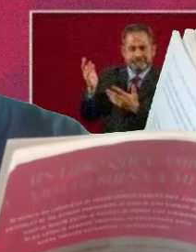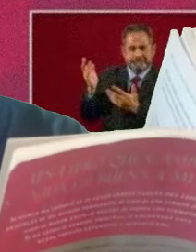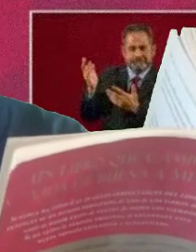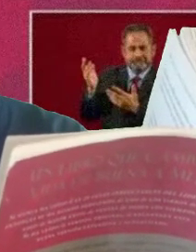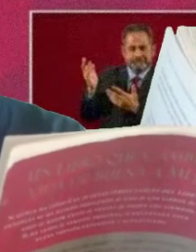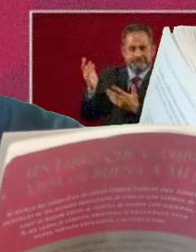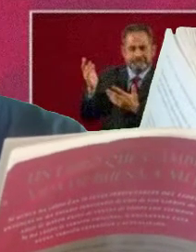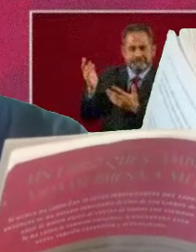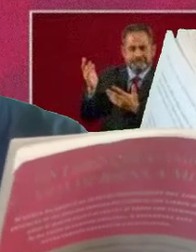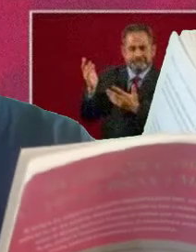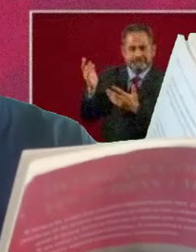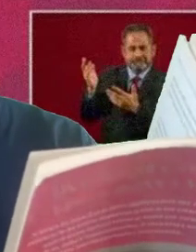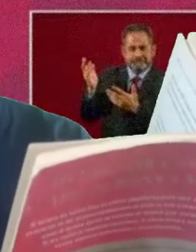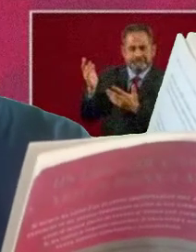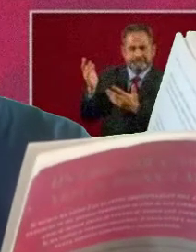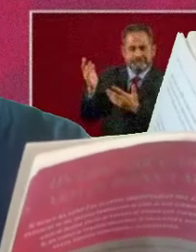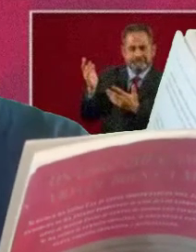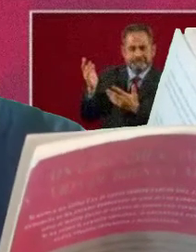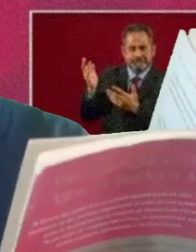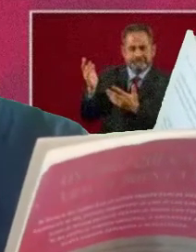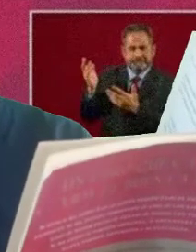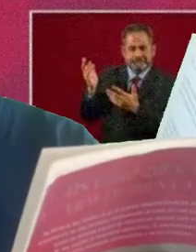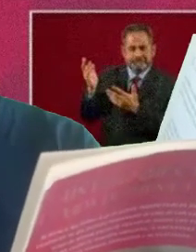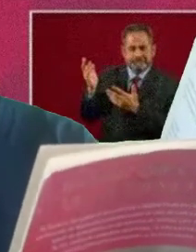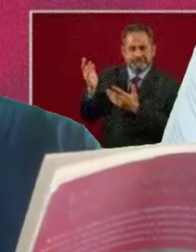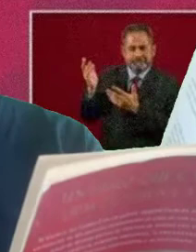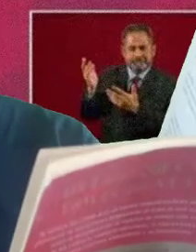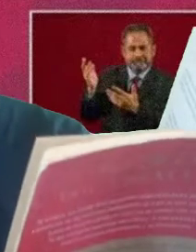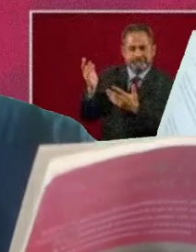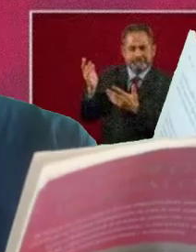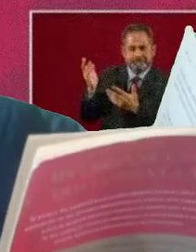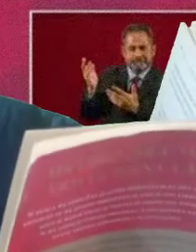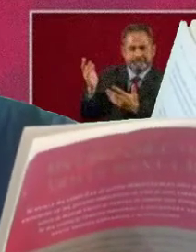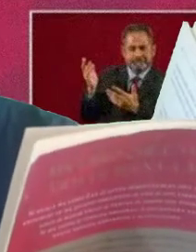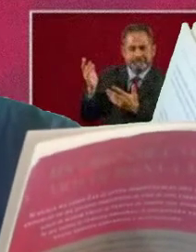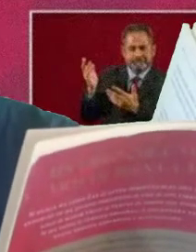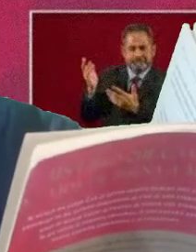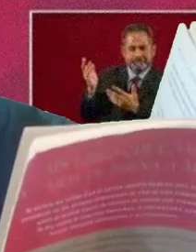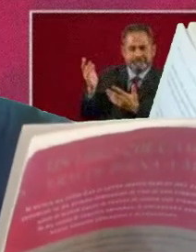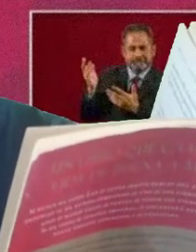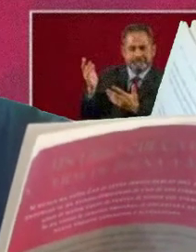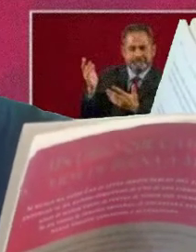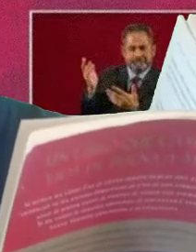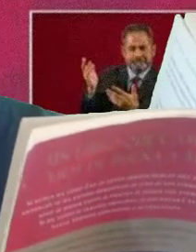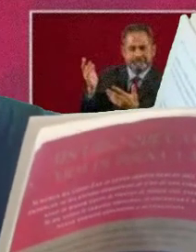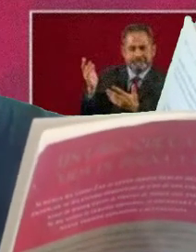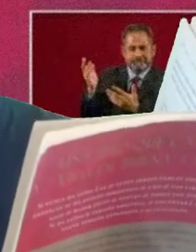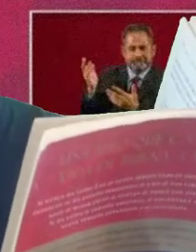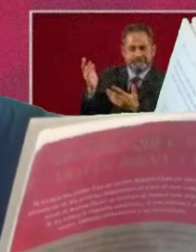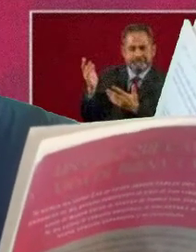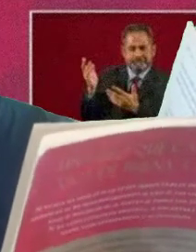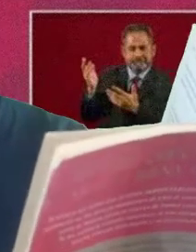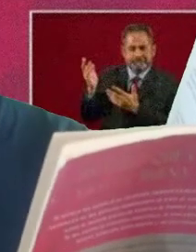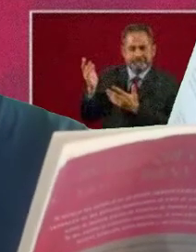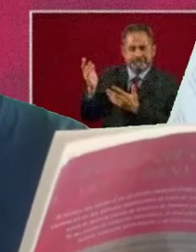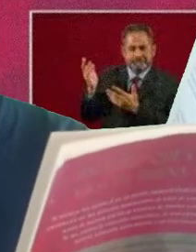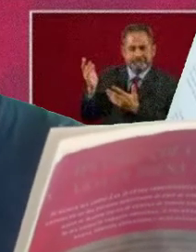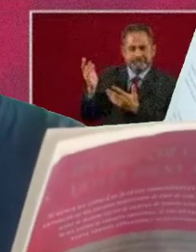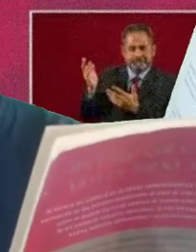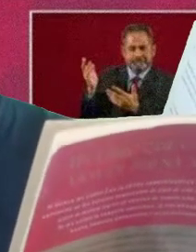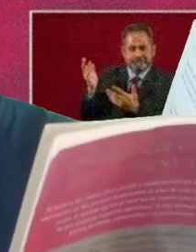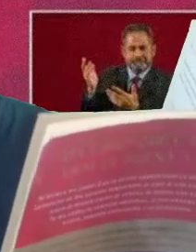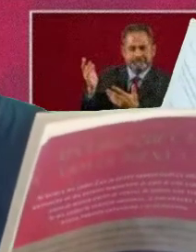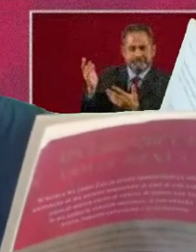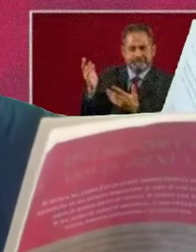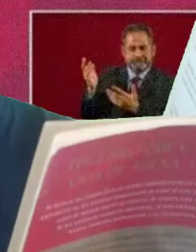una organización piensan hacia dónde deben de ir y tienen ideas sólidas de cómo llegar allá el problema es que la mayoría del